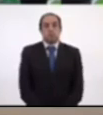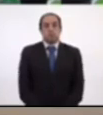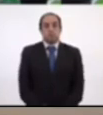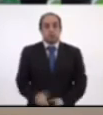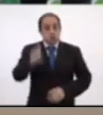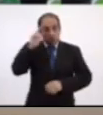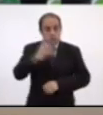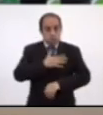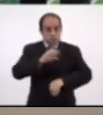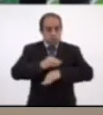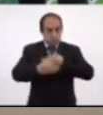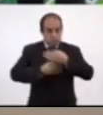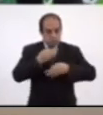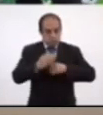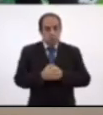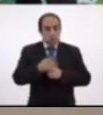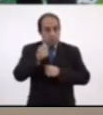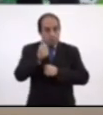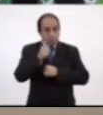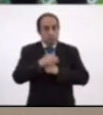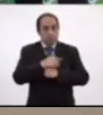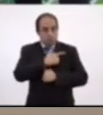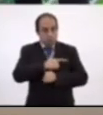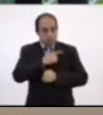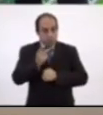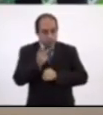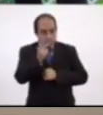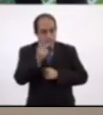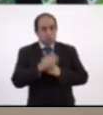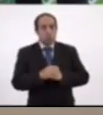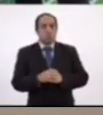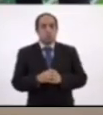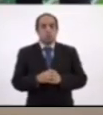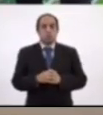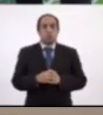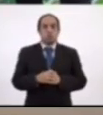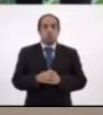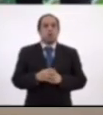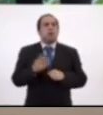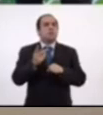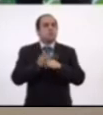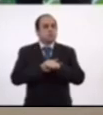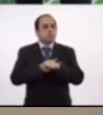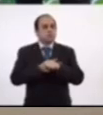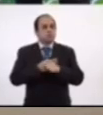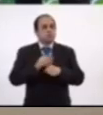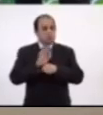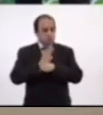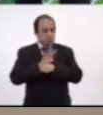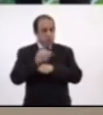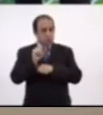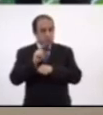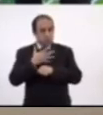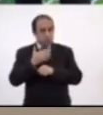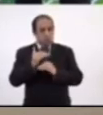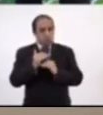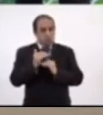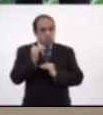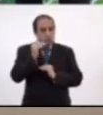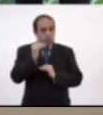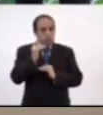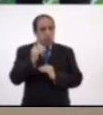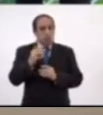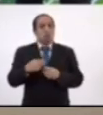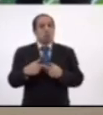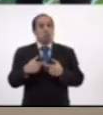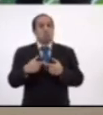Hola, buenos días a todos. Primero me gustaría preguntarles, ¿qué pasará con los cines? ¿También habrá un aumento en el